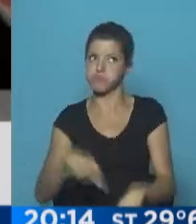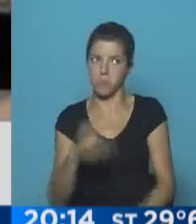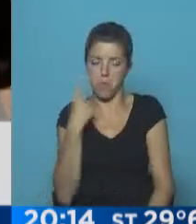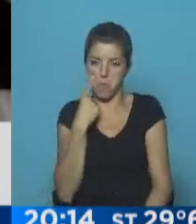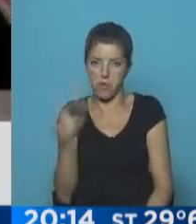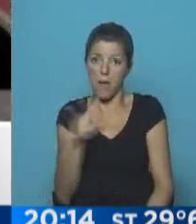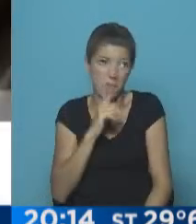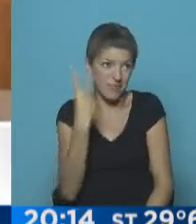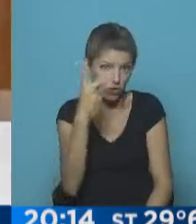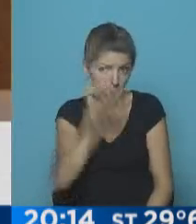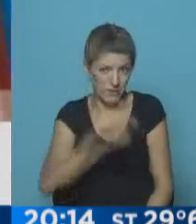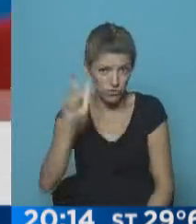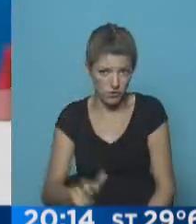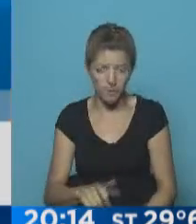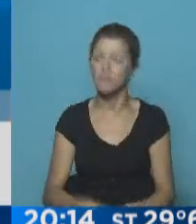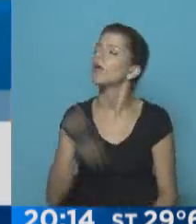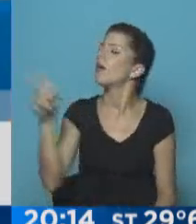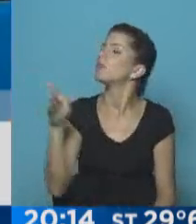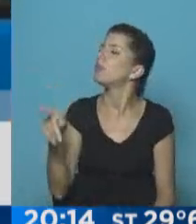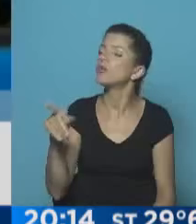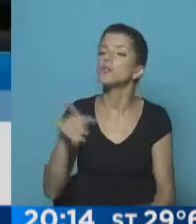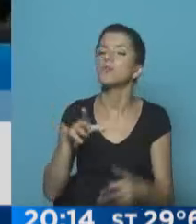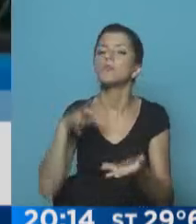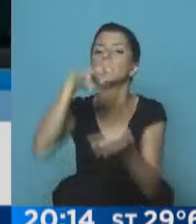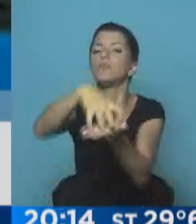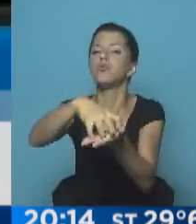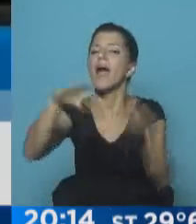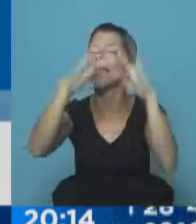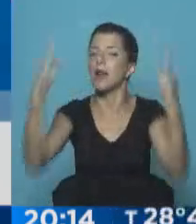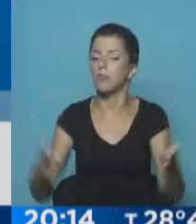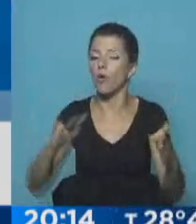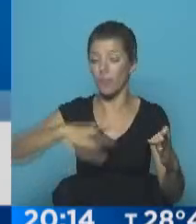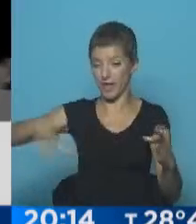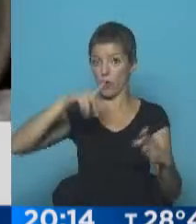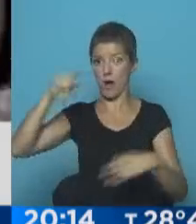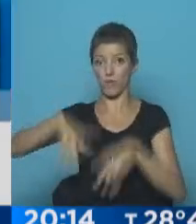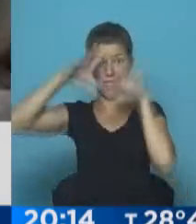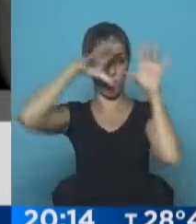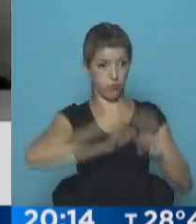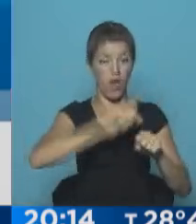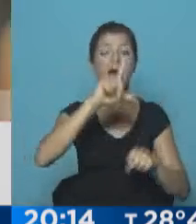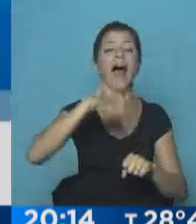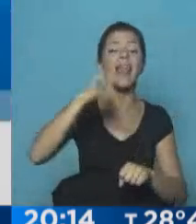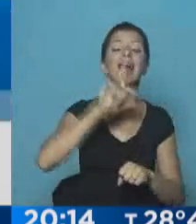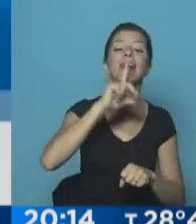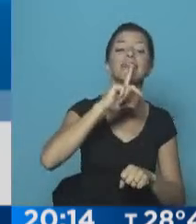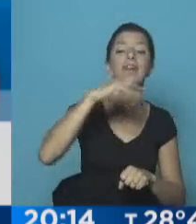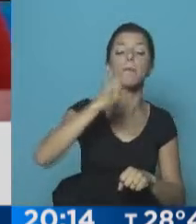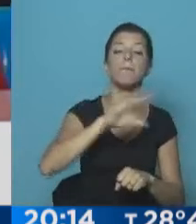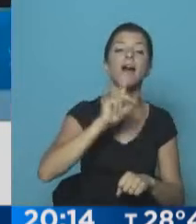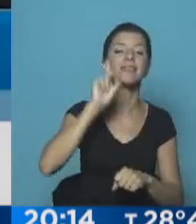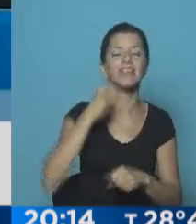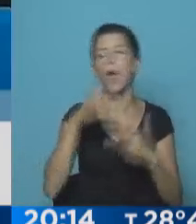Calculo que dos personas, más de eso. Lourdes, ¿a cuánto está la Rosera o este galpón del lugar donde había sido encontrado Martín Lanata, para ubicarnos? Tiene